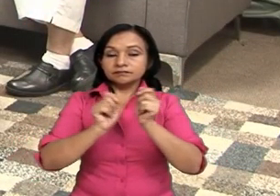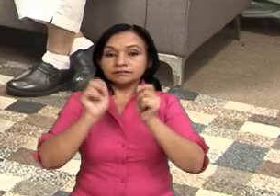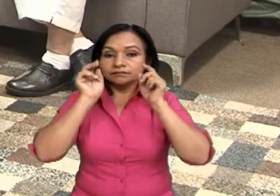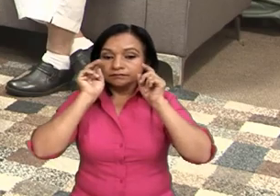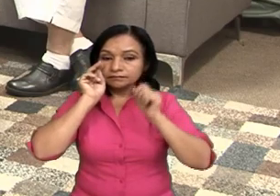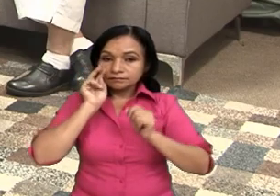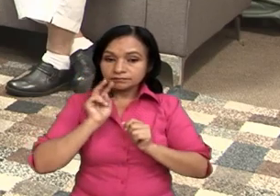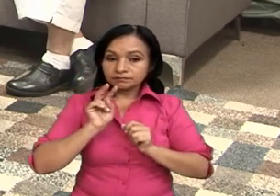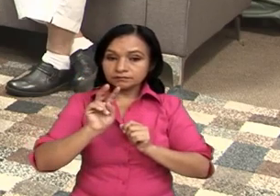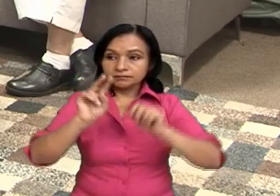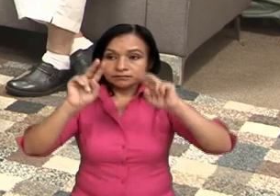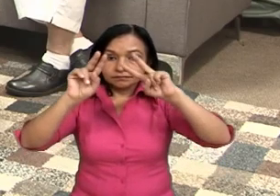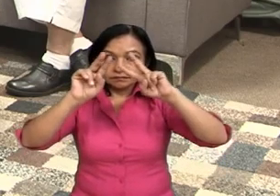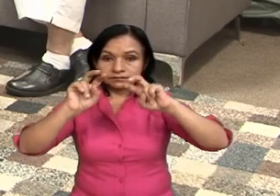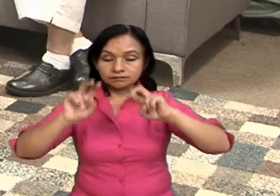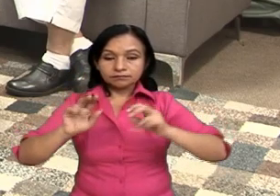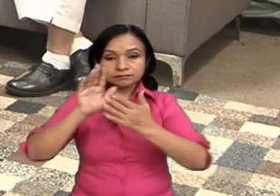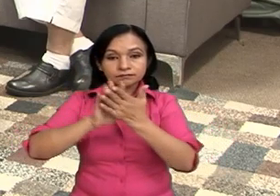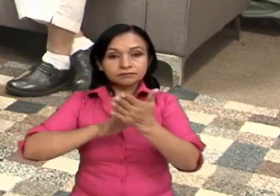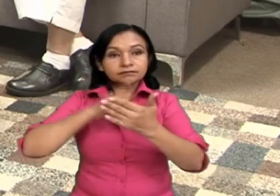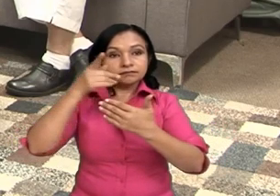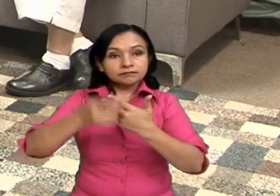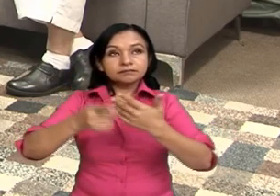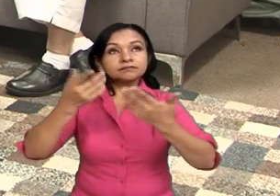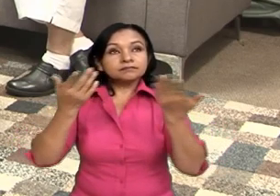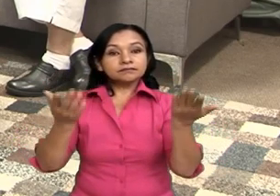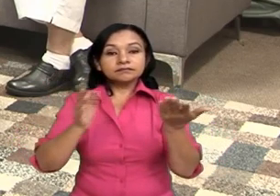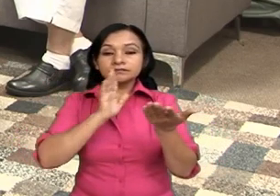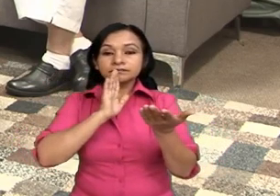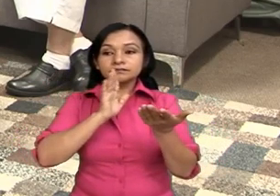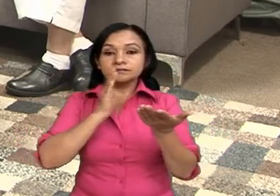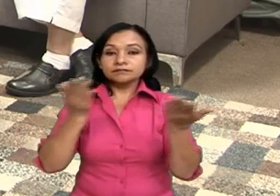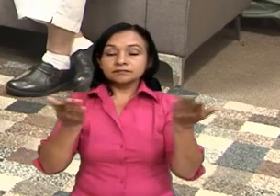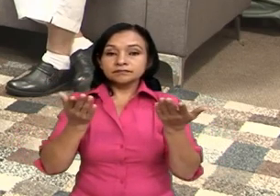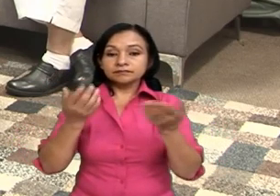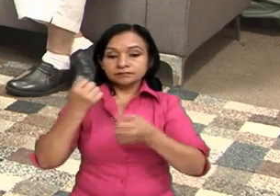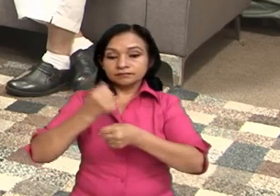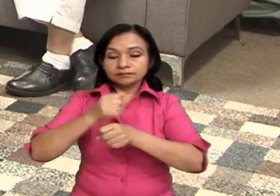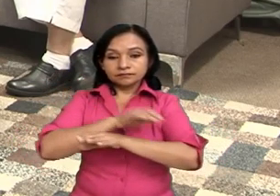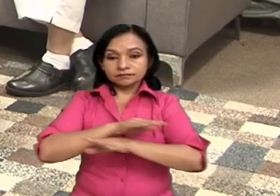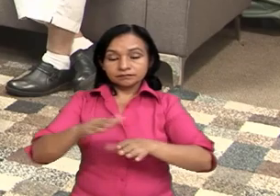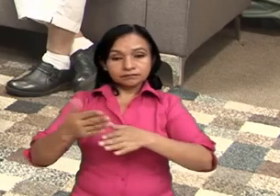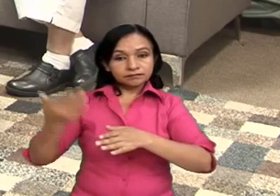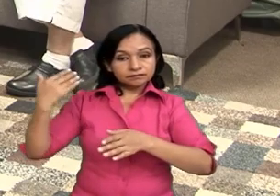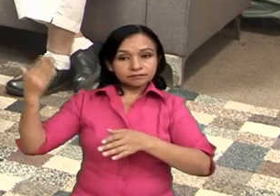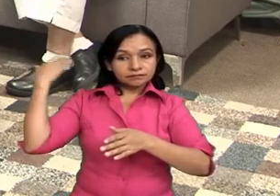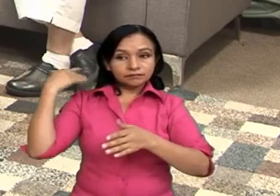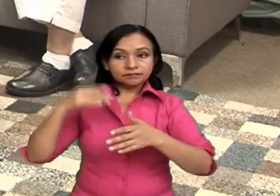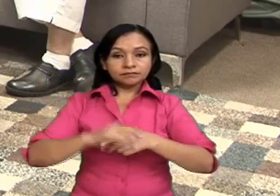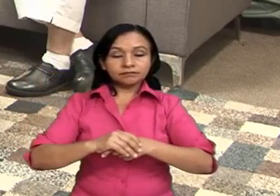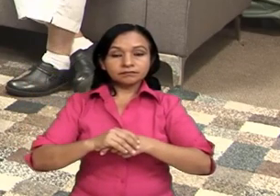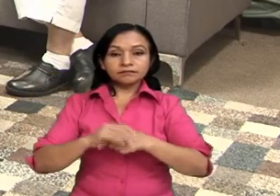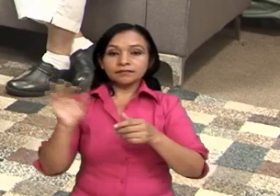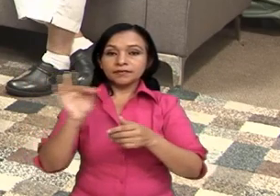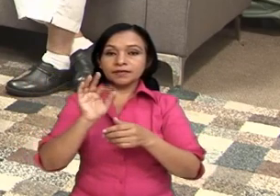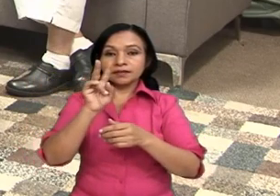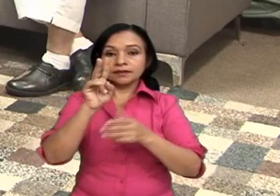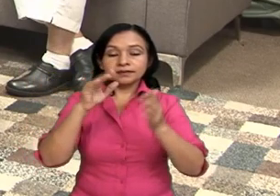analizamos, porque el programa productivo dejó de funcionar en esa metodología